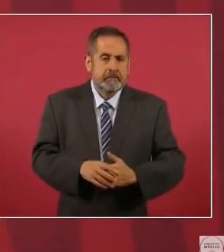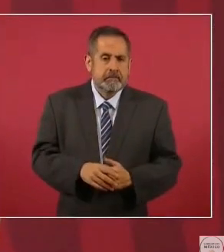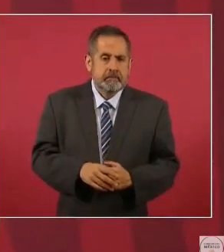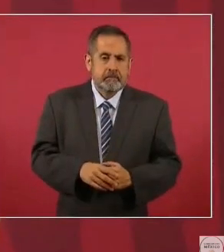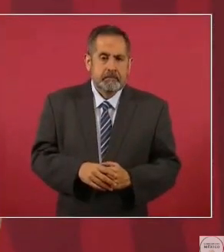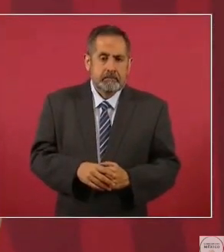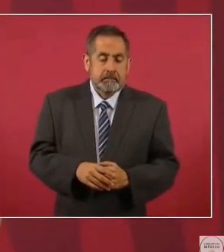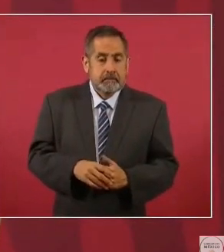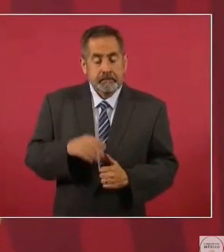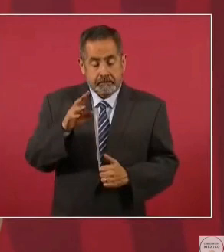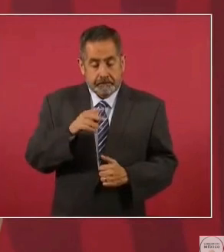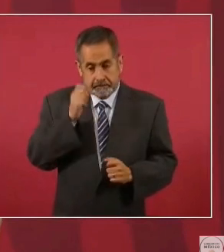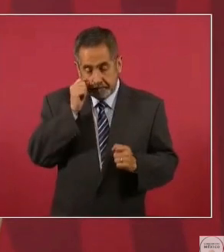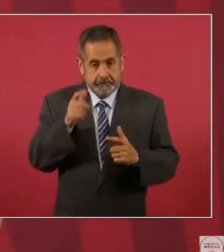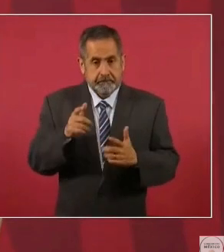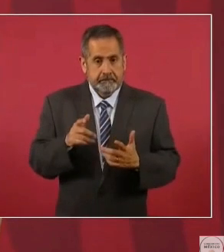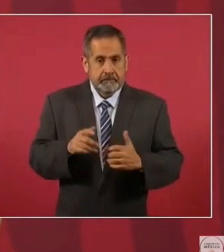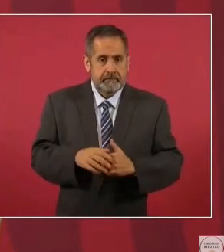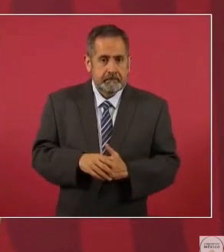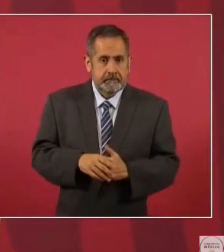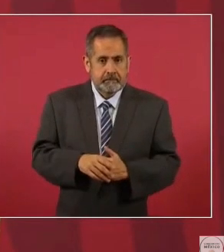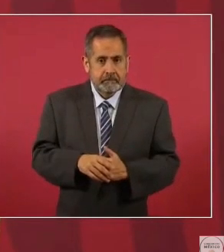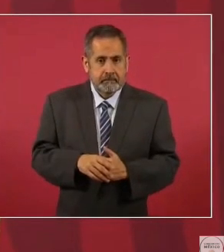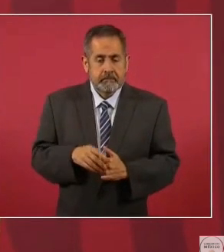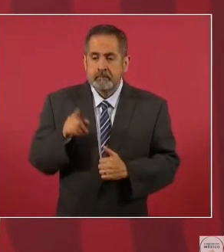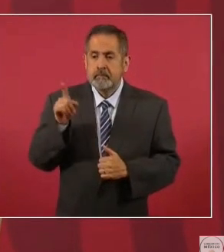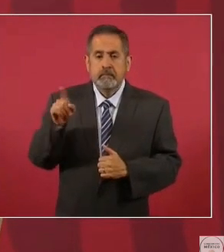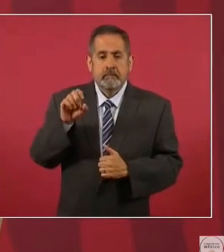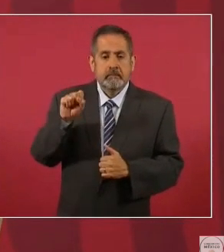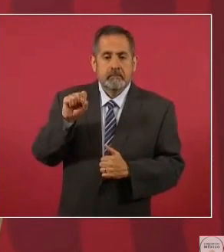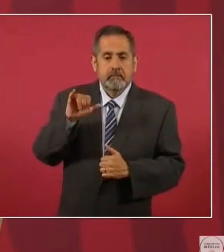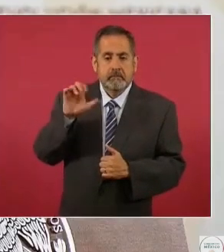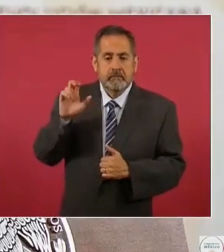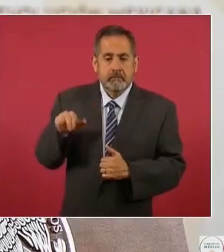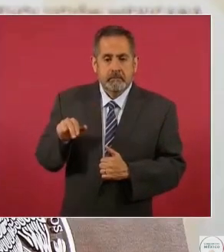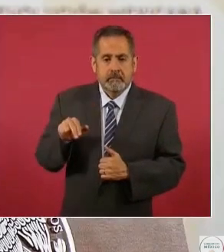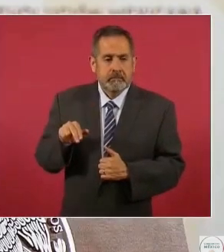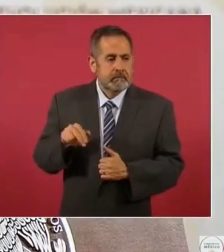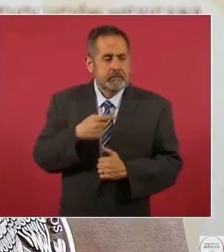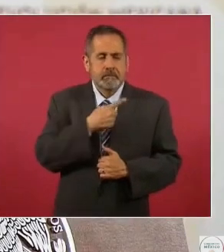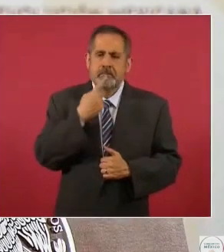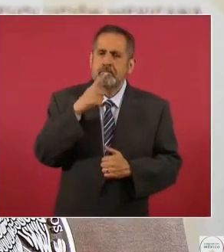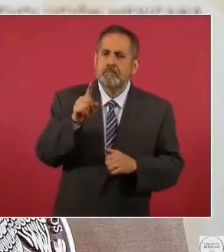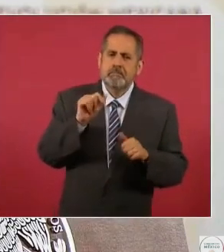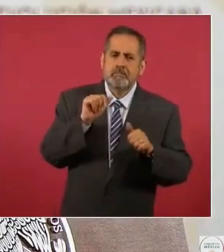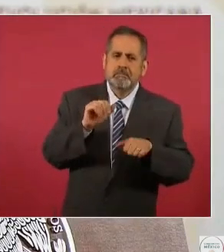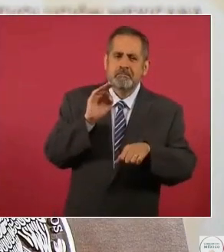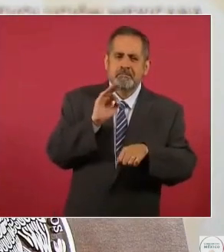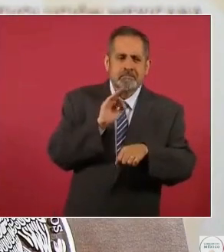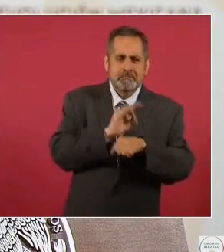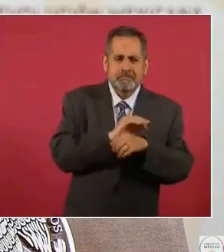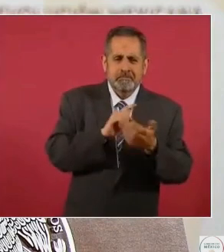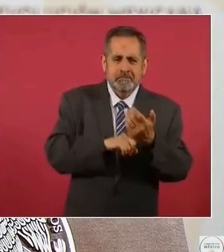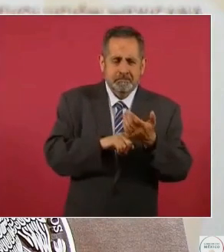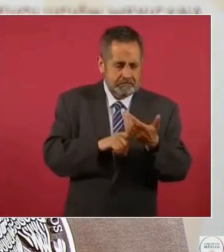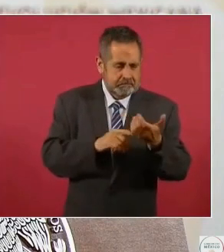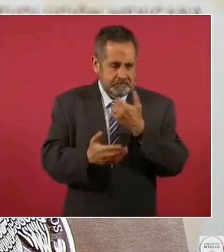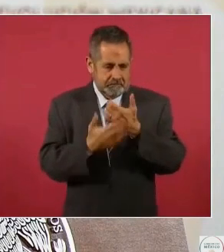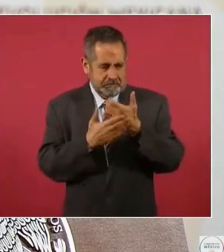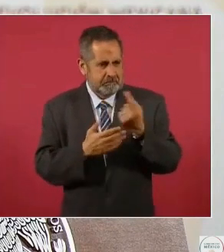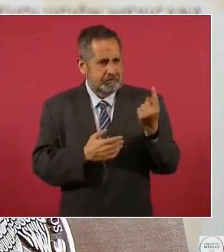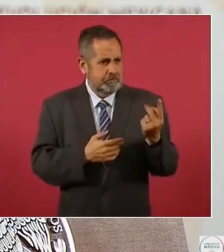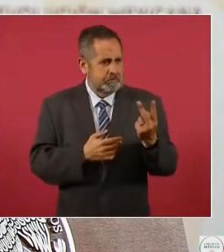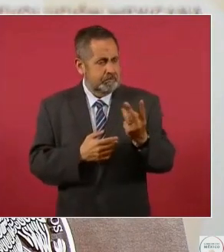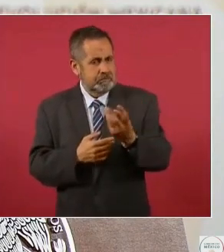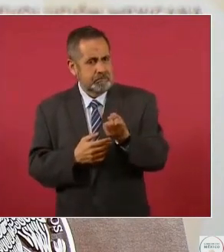Sí sorprende que haya llegado hasta la Suprema Corte un amparo hacia el etiquetado, ya no es uno, sino